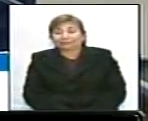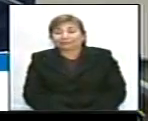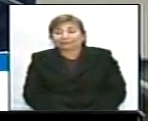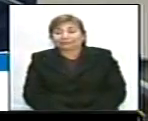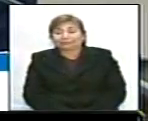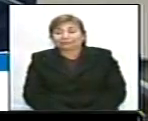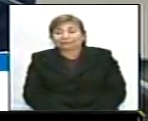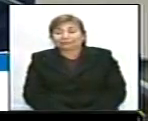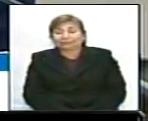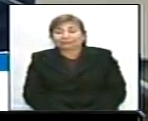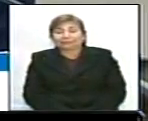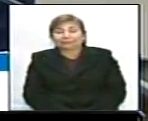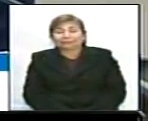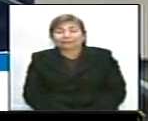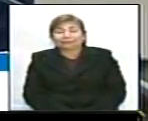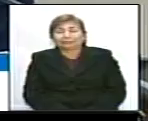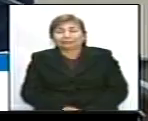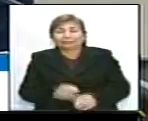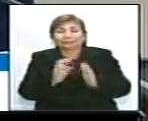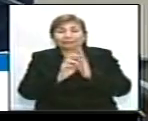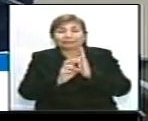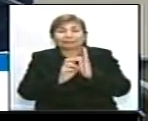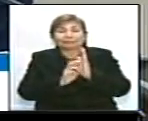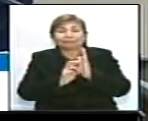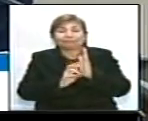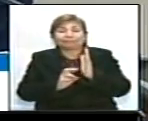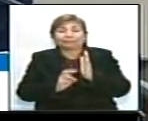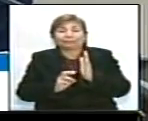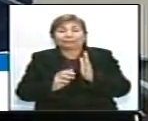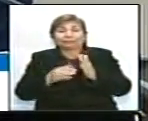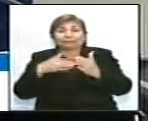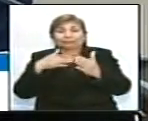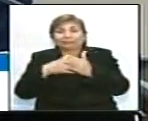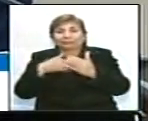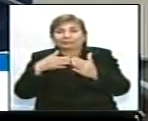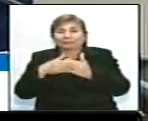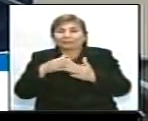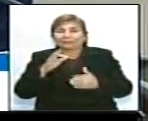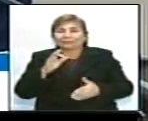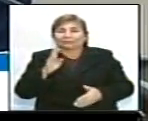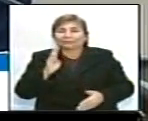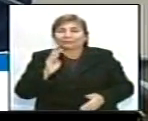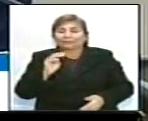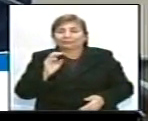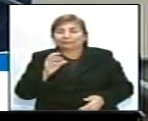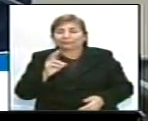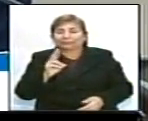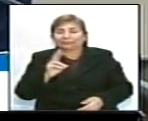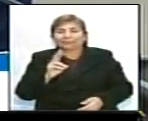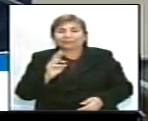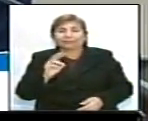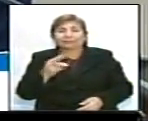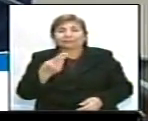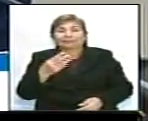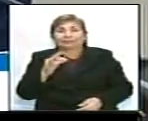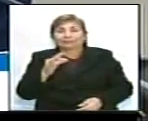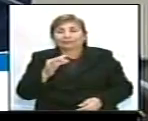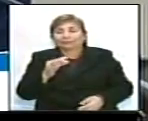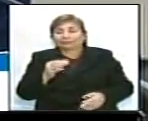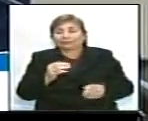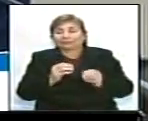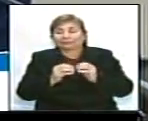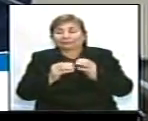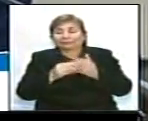2019-2021. Y en ese programa de inversiones se estableció la brecha, ¿no? Con una resolución 135-2019 se ha ratificado